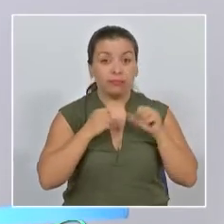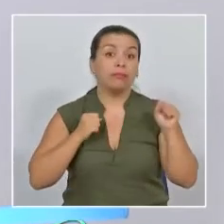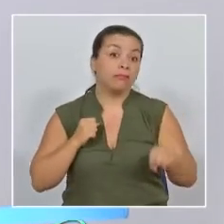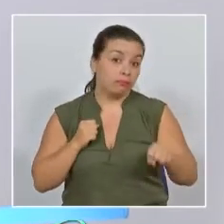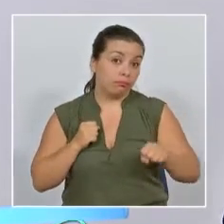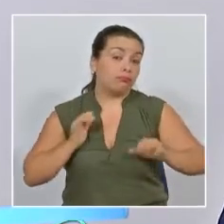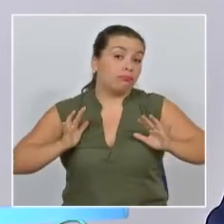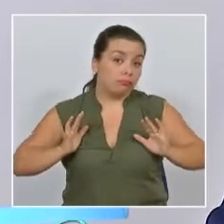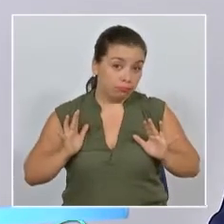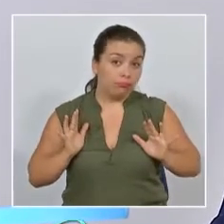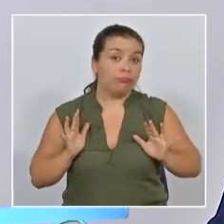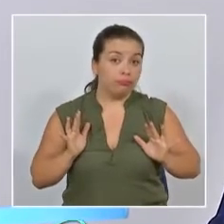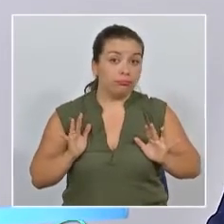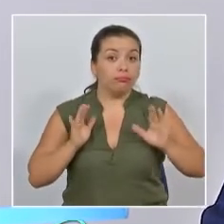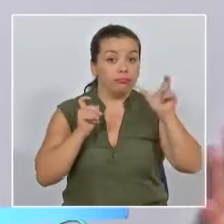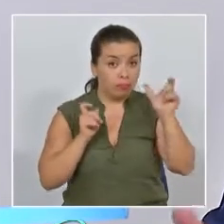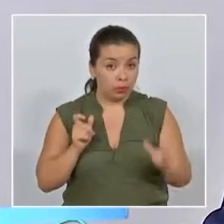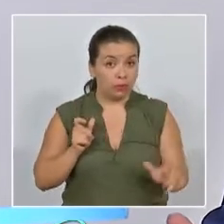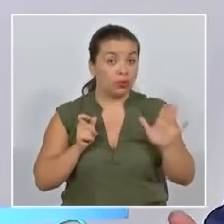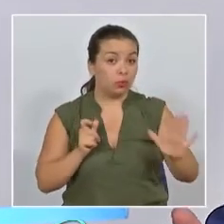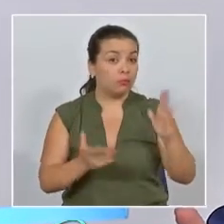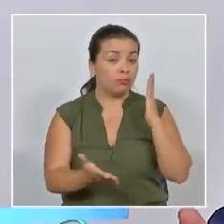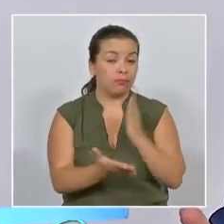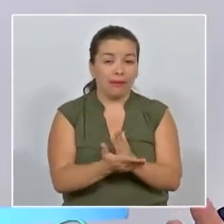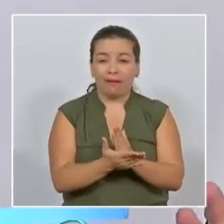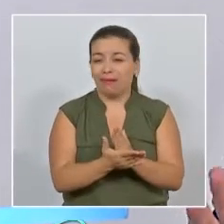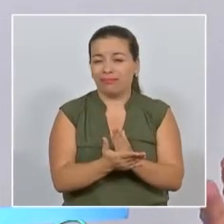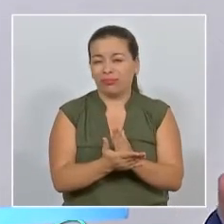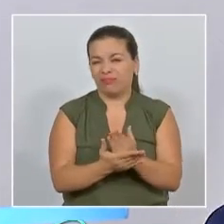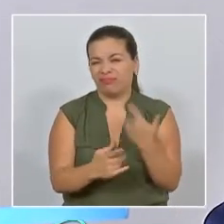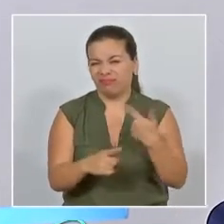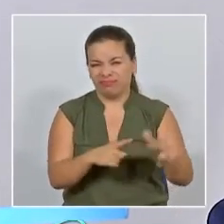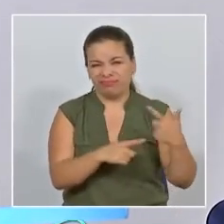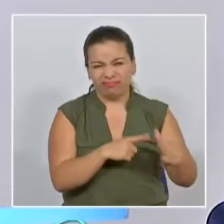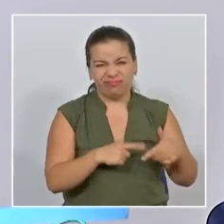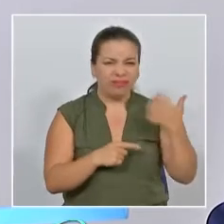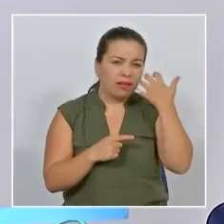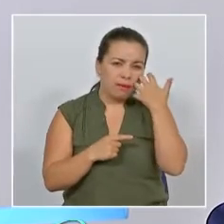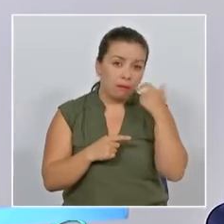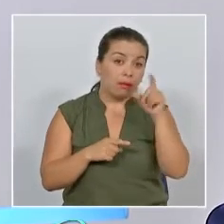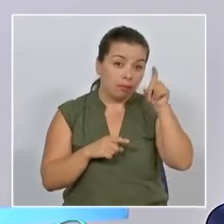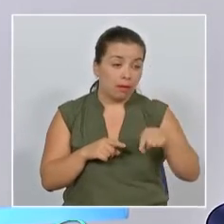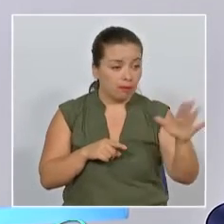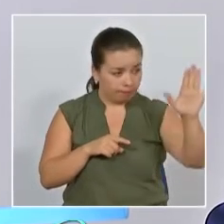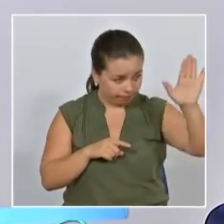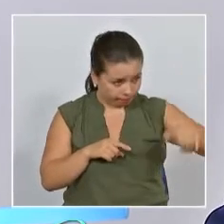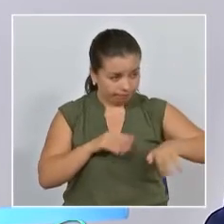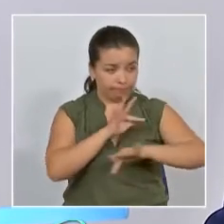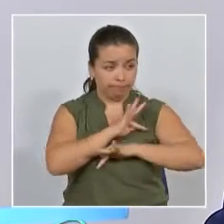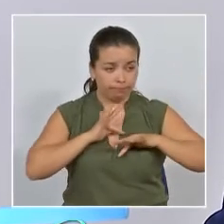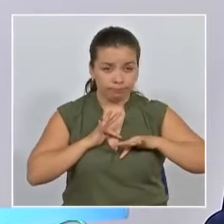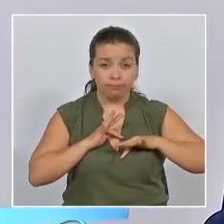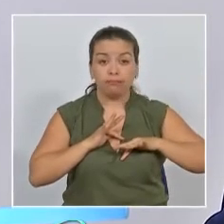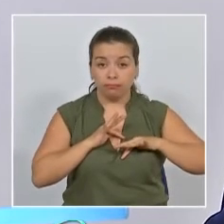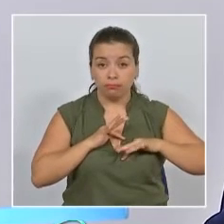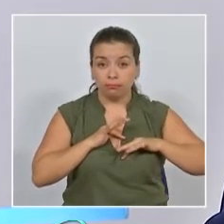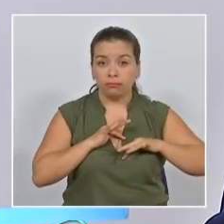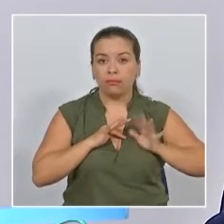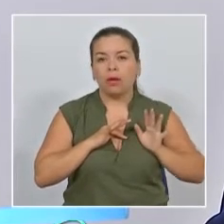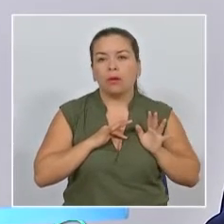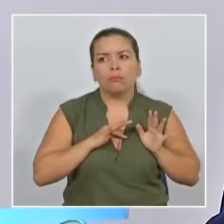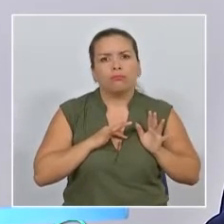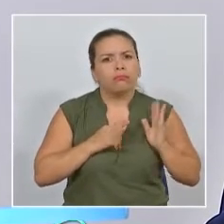uno tiene el paciente con artritis, con lupus, con cualquier enfermedad, y uno pues tiene que hacerle ciertos tratamientos. Pero uno tiene que medir